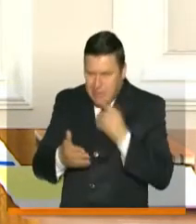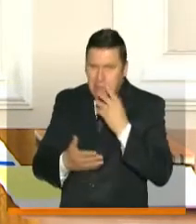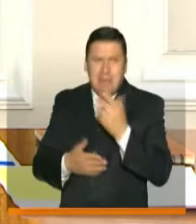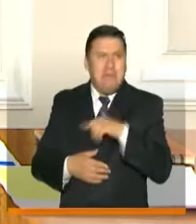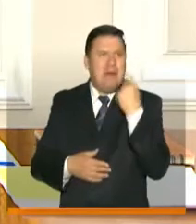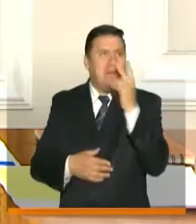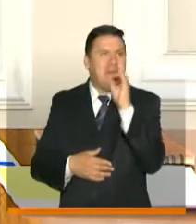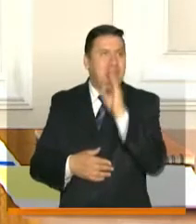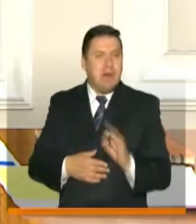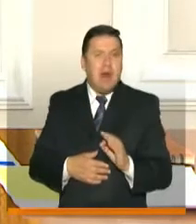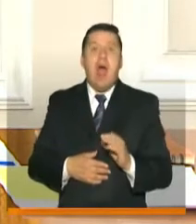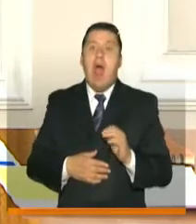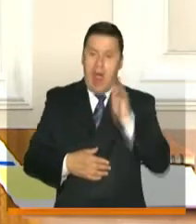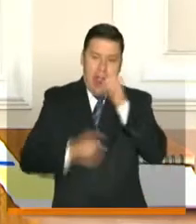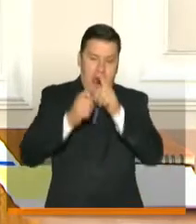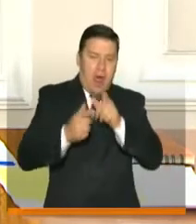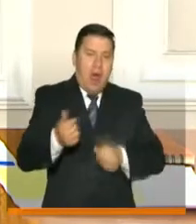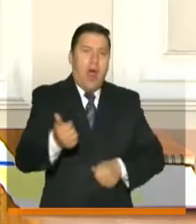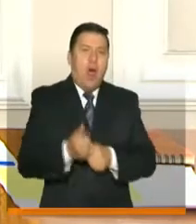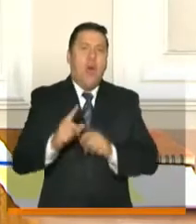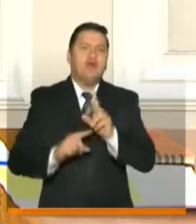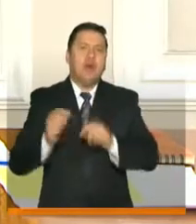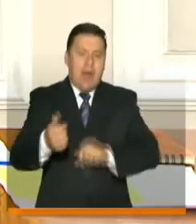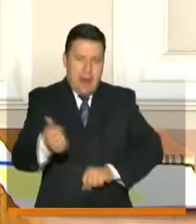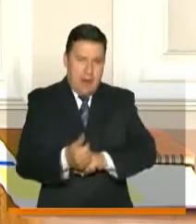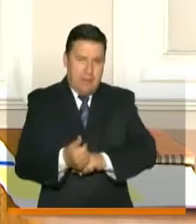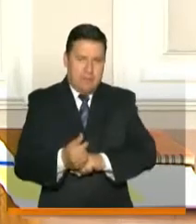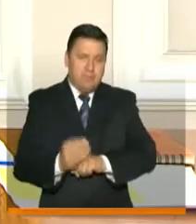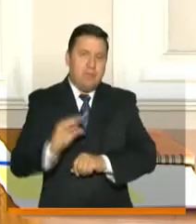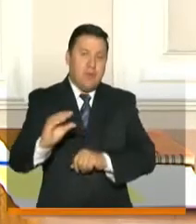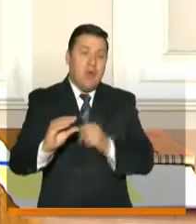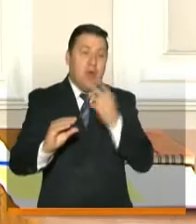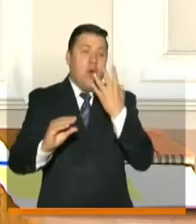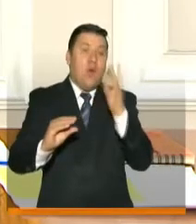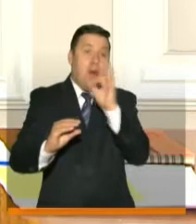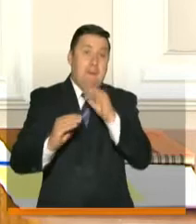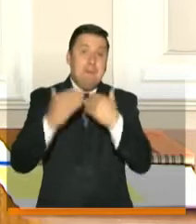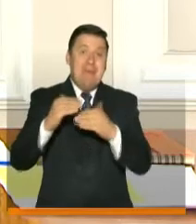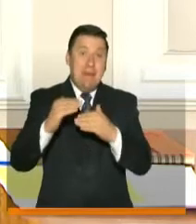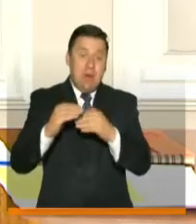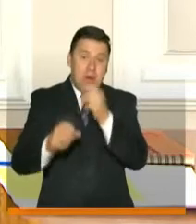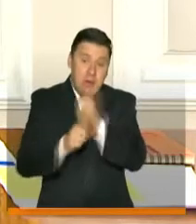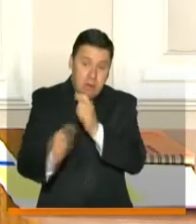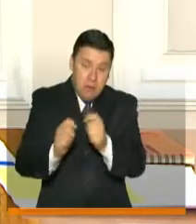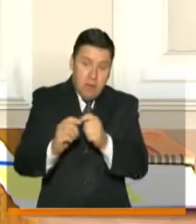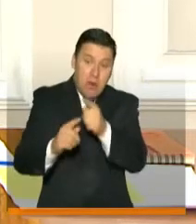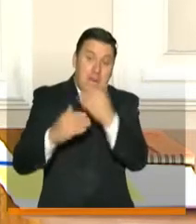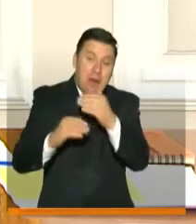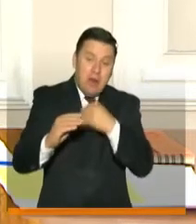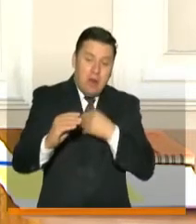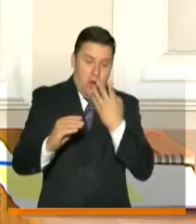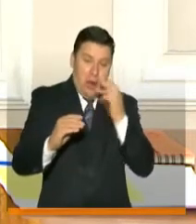a garantizar ese subsidio a los trabajadores del valor equivalente al 40% del salario